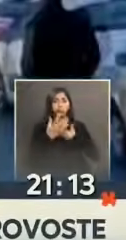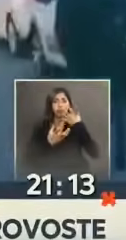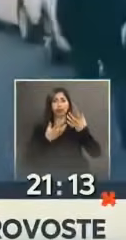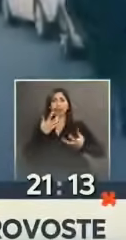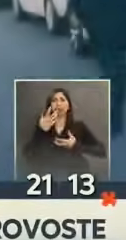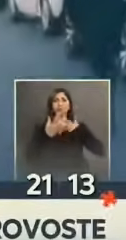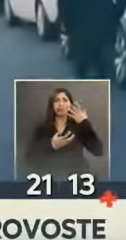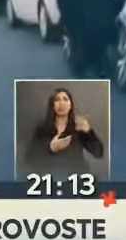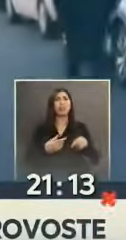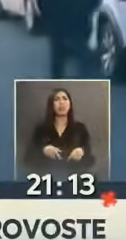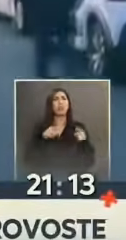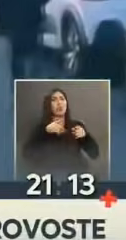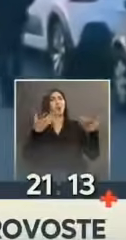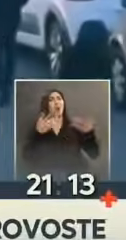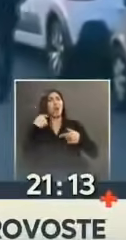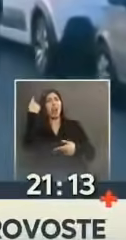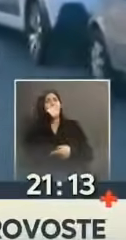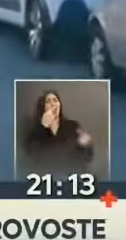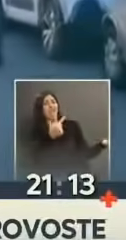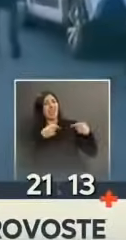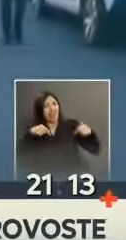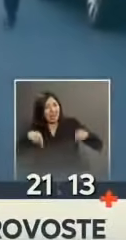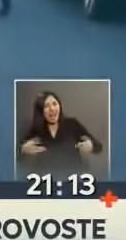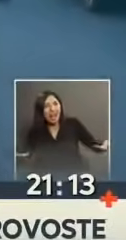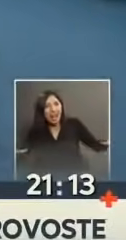¿Cómo te da la cara para un hispaca?